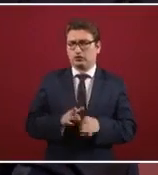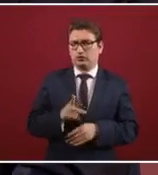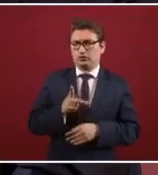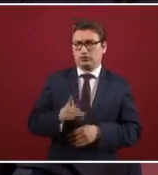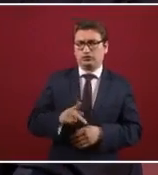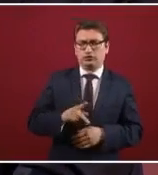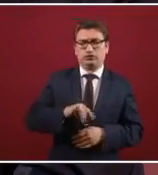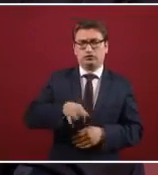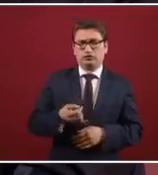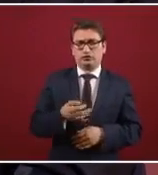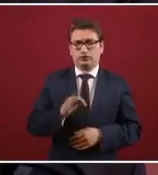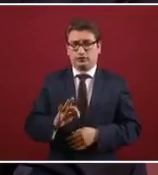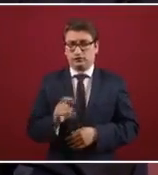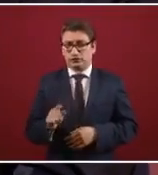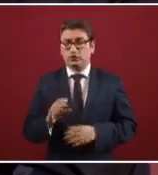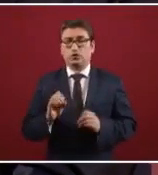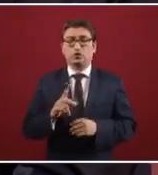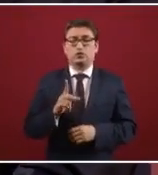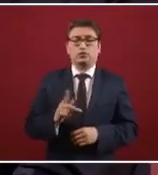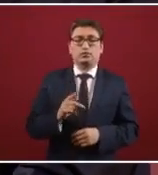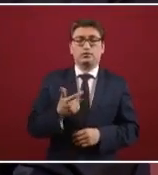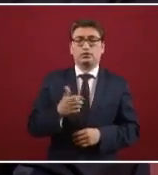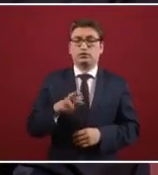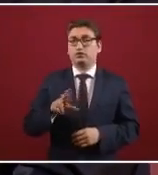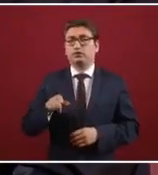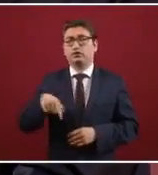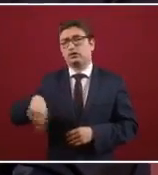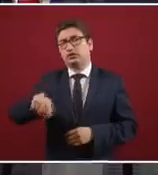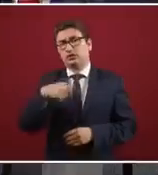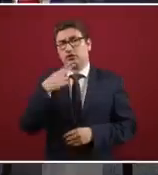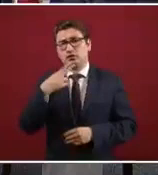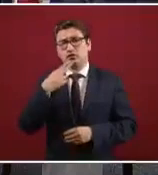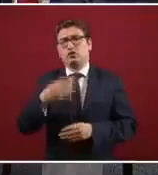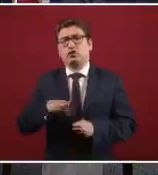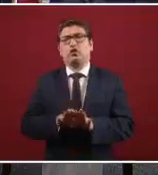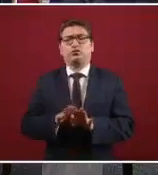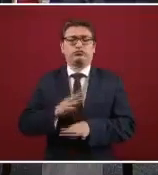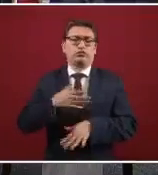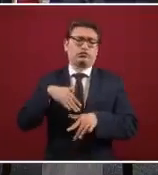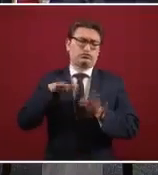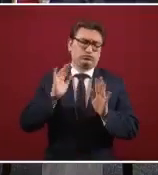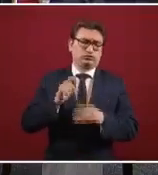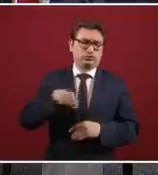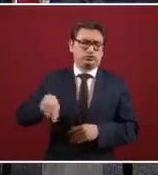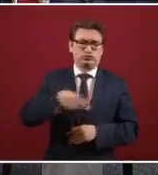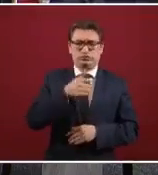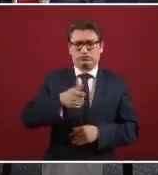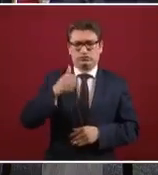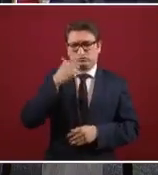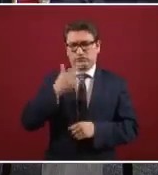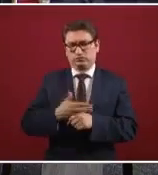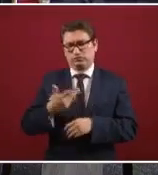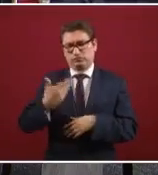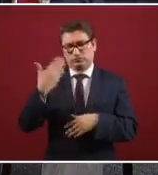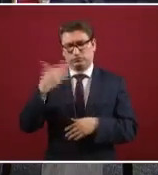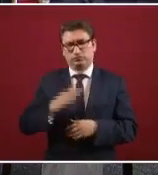o la procuraduría estos fondos y eso corresponde